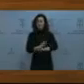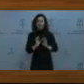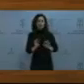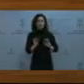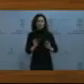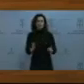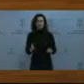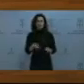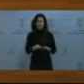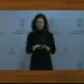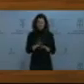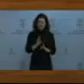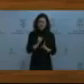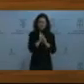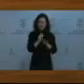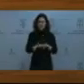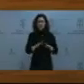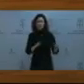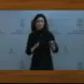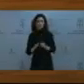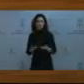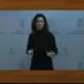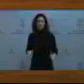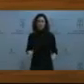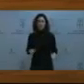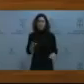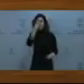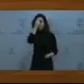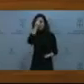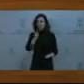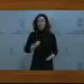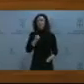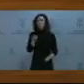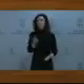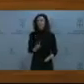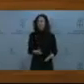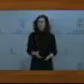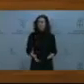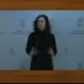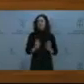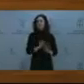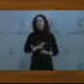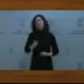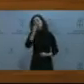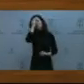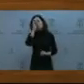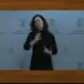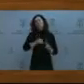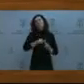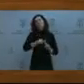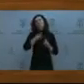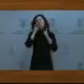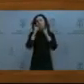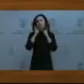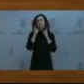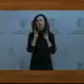gloria. No creo que sea una casualidad, pero tampoco creo que sea ningún acierto intentar tapar la realidad dándole a